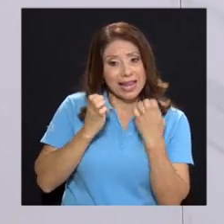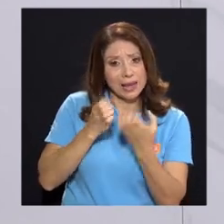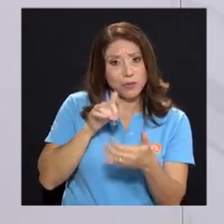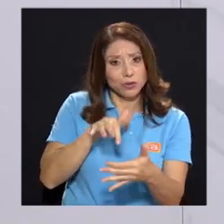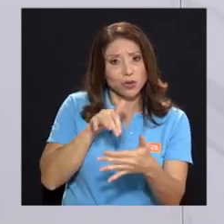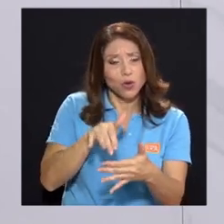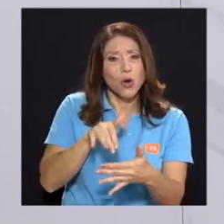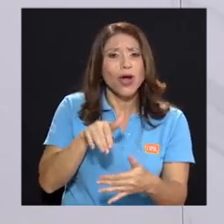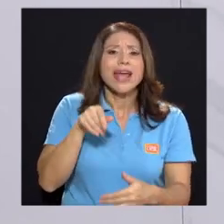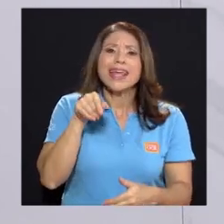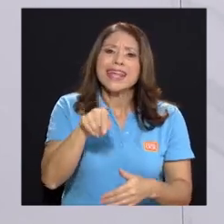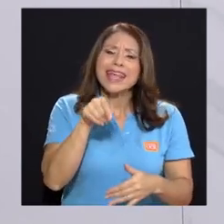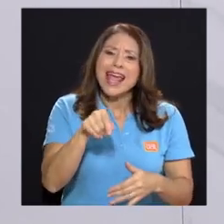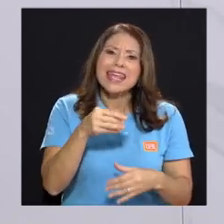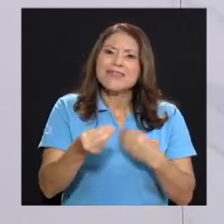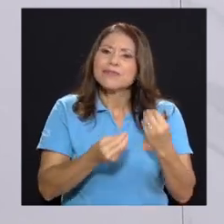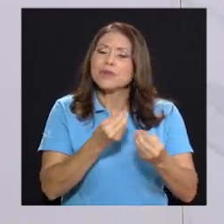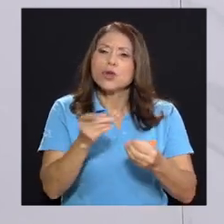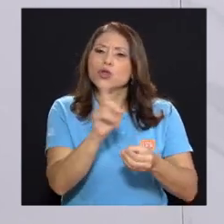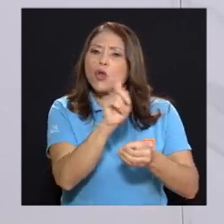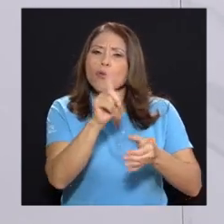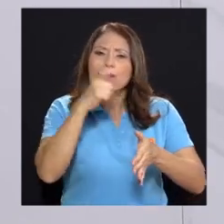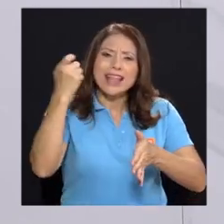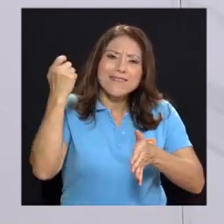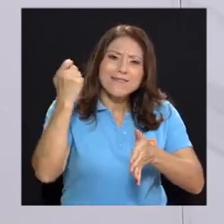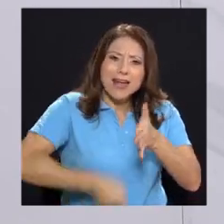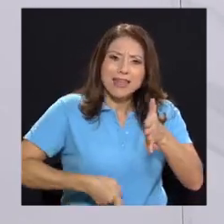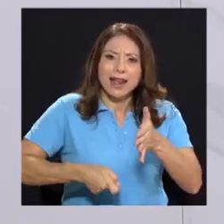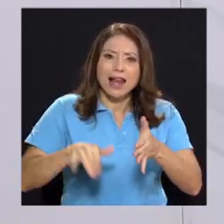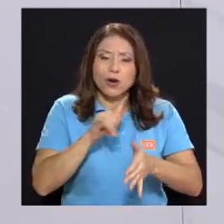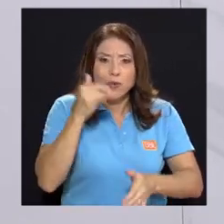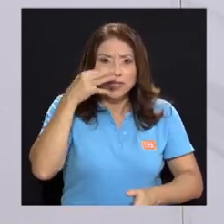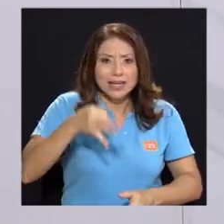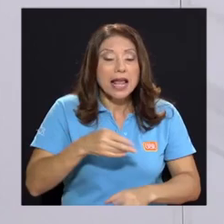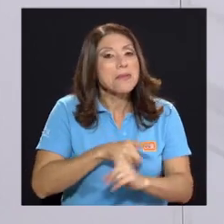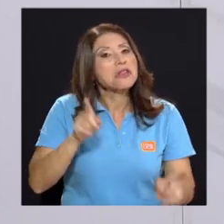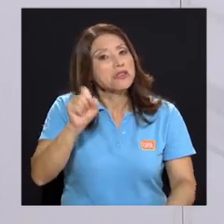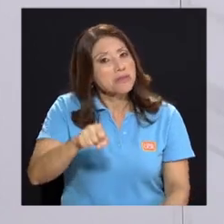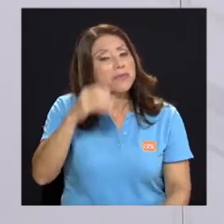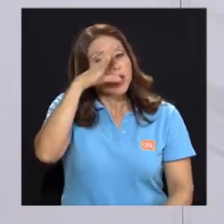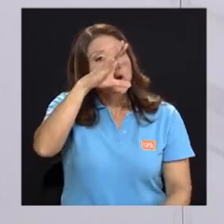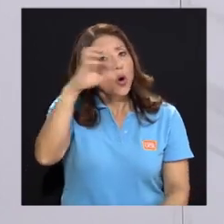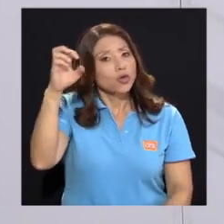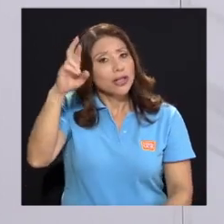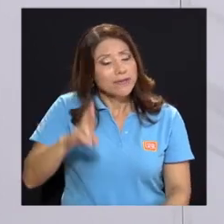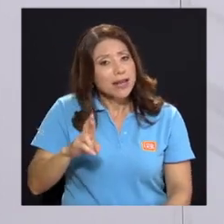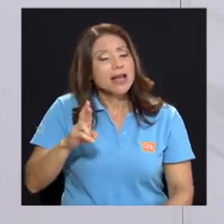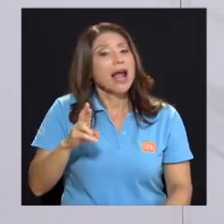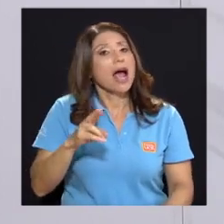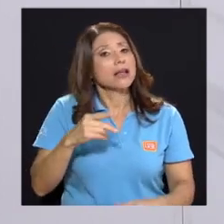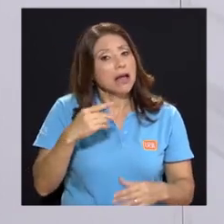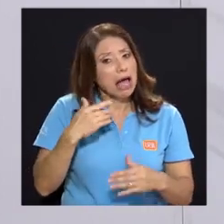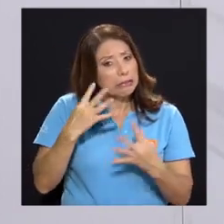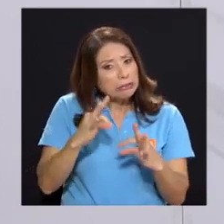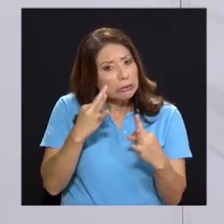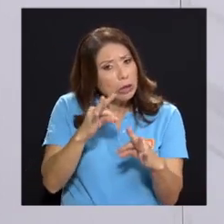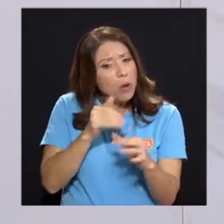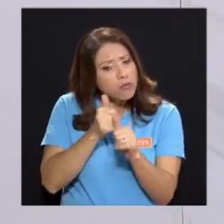que no fue tan radical como se creía que yo hacer pero si costa rica ha sido muy sistemático en cumplir